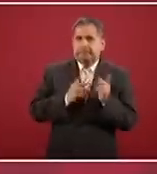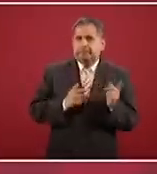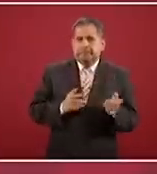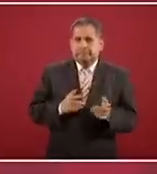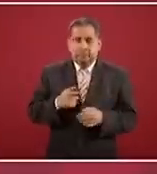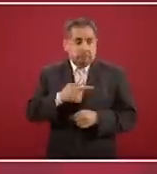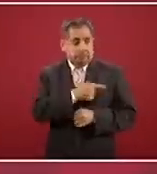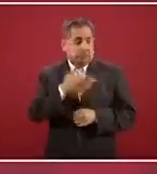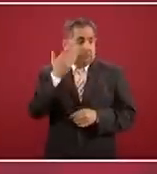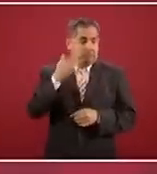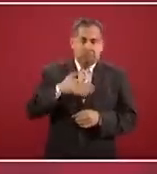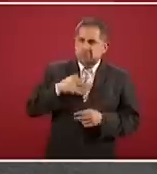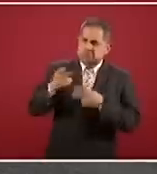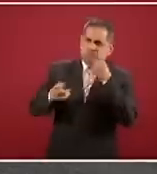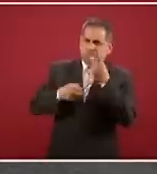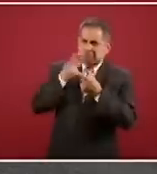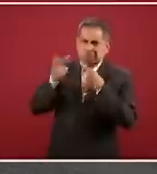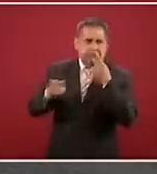pero estaban desatados,